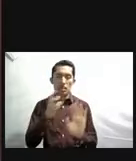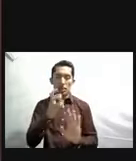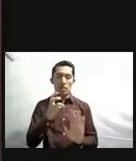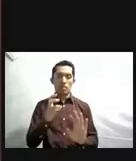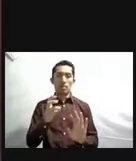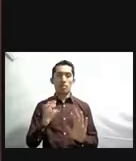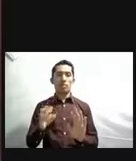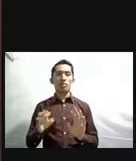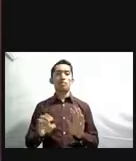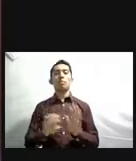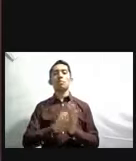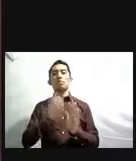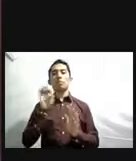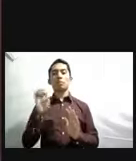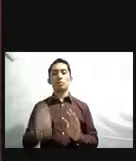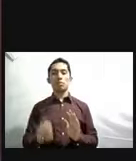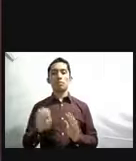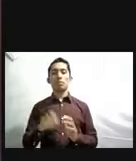trabajar